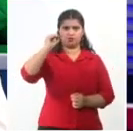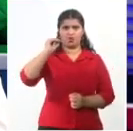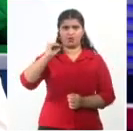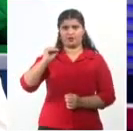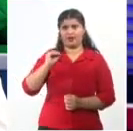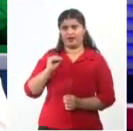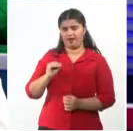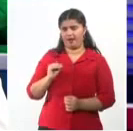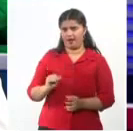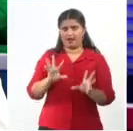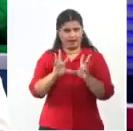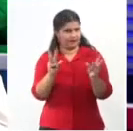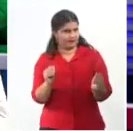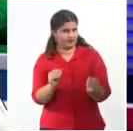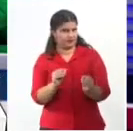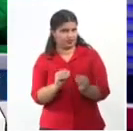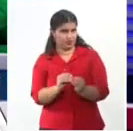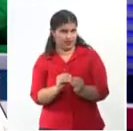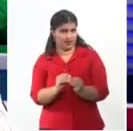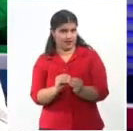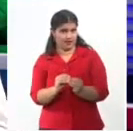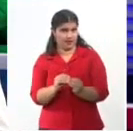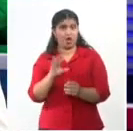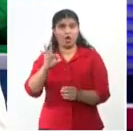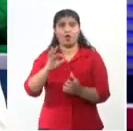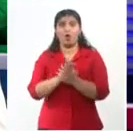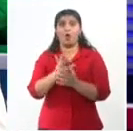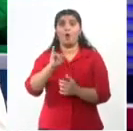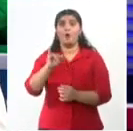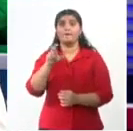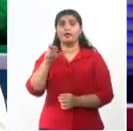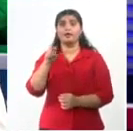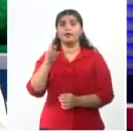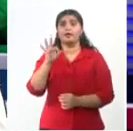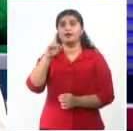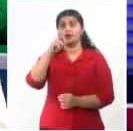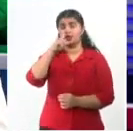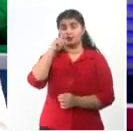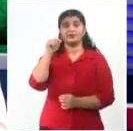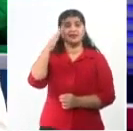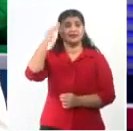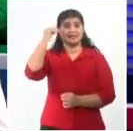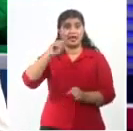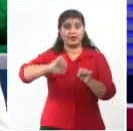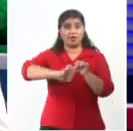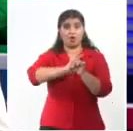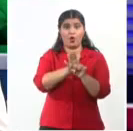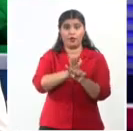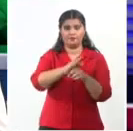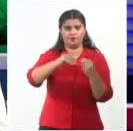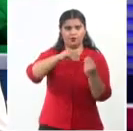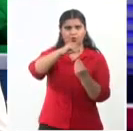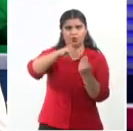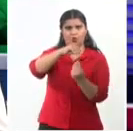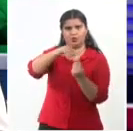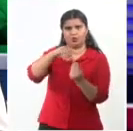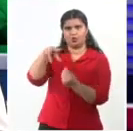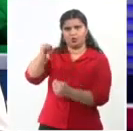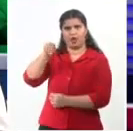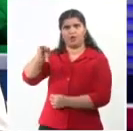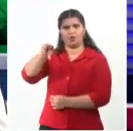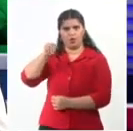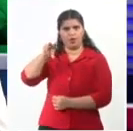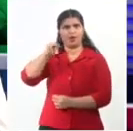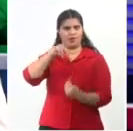que indiscutiblemente eso tuviera una repercusión en un grupo de medidas que se adoptaron en